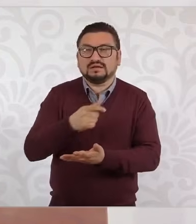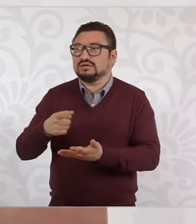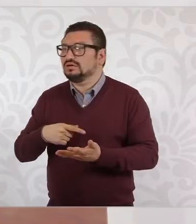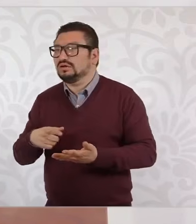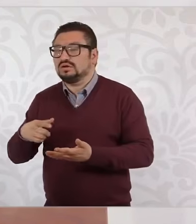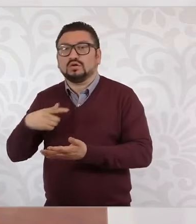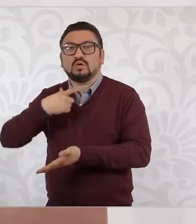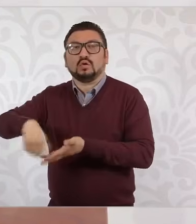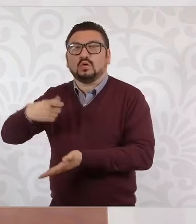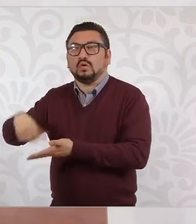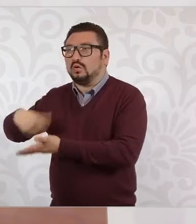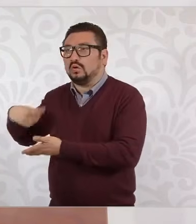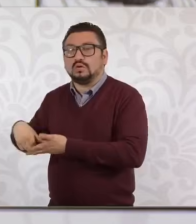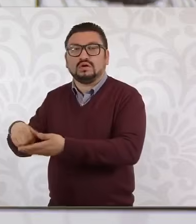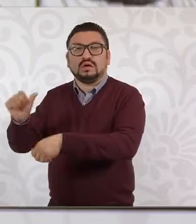de pipas,